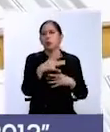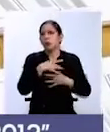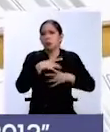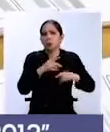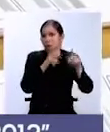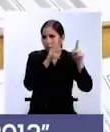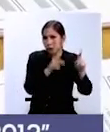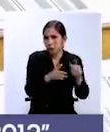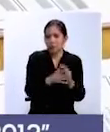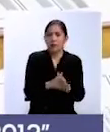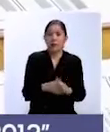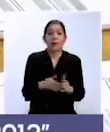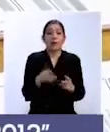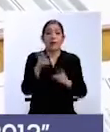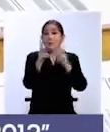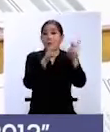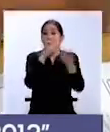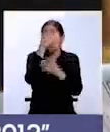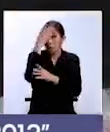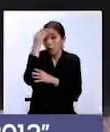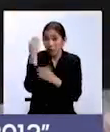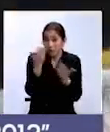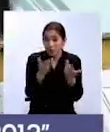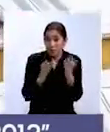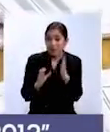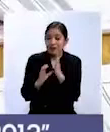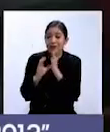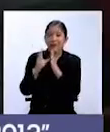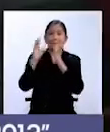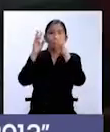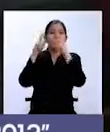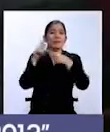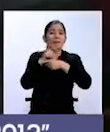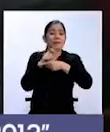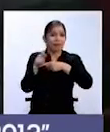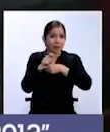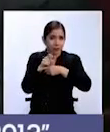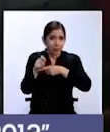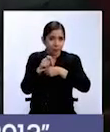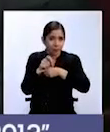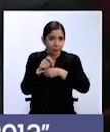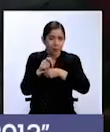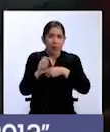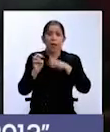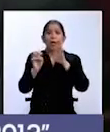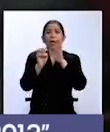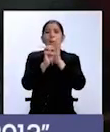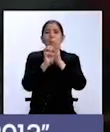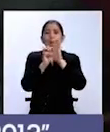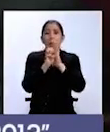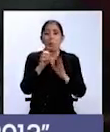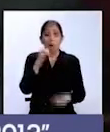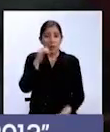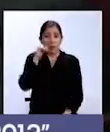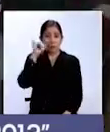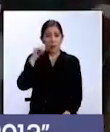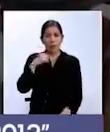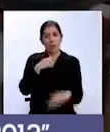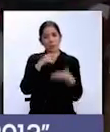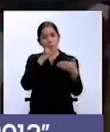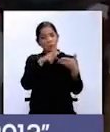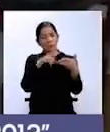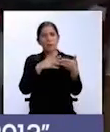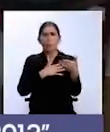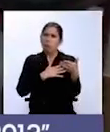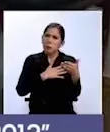personales, se olvidan de que el censo es un proceso técnico. Ayer, por ejemplo, leía con mucha pena de una persona que